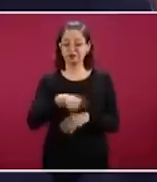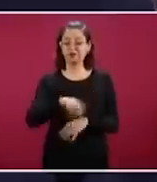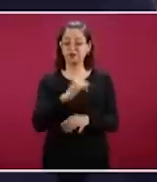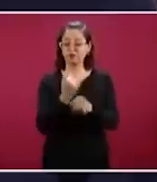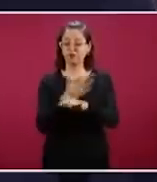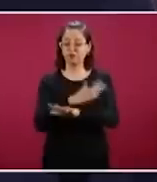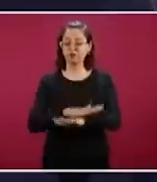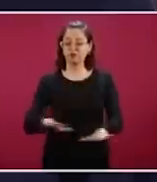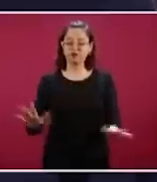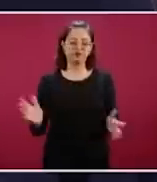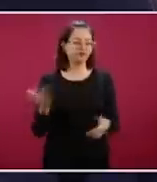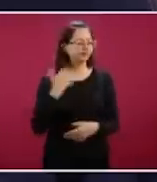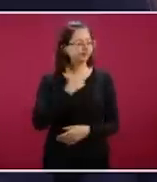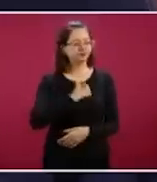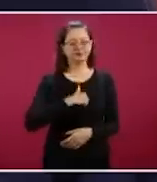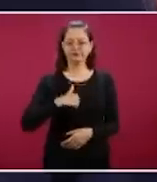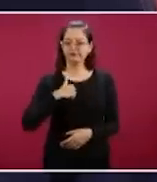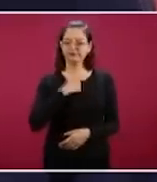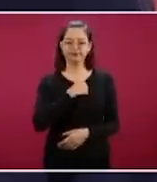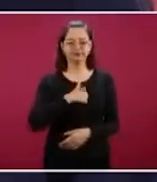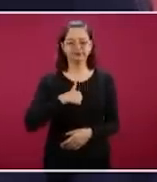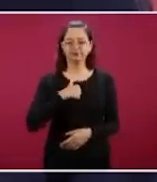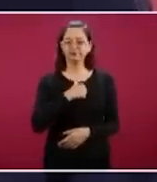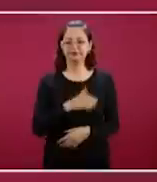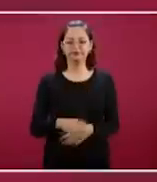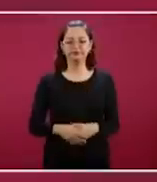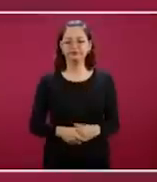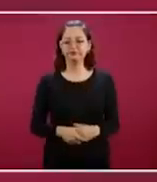Es lamentable,